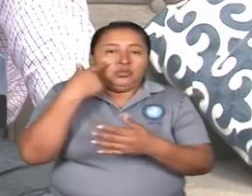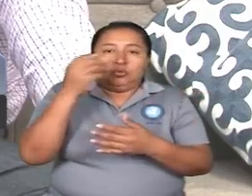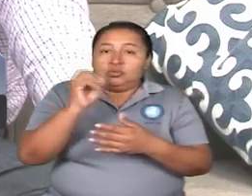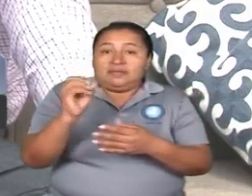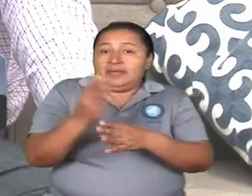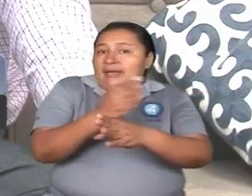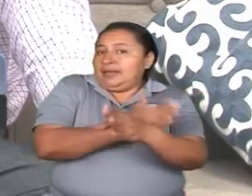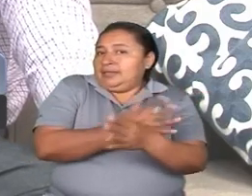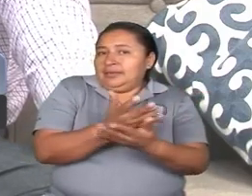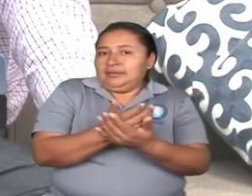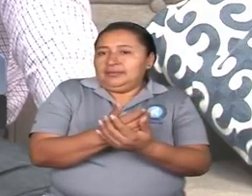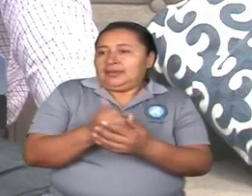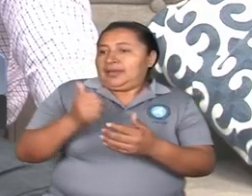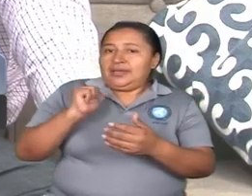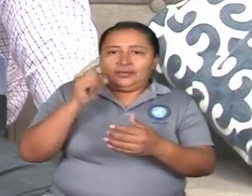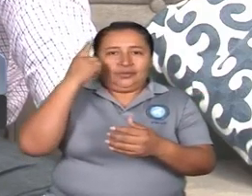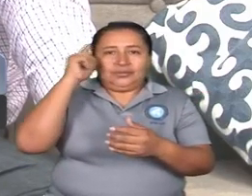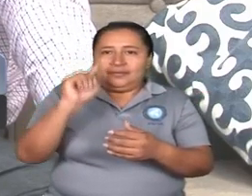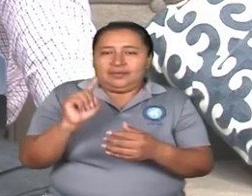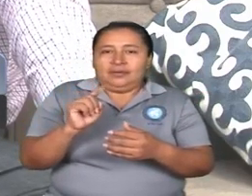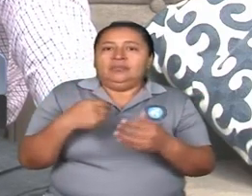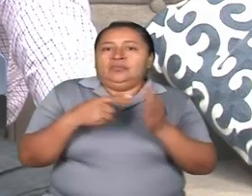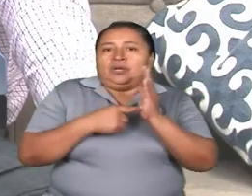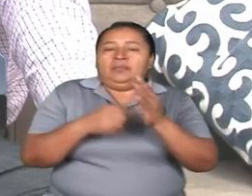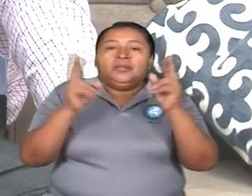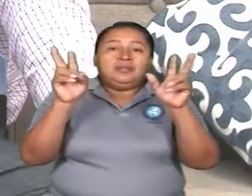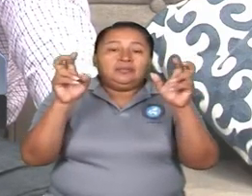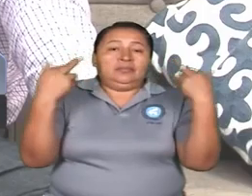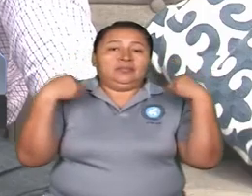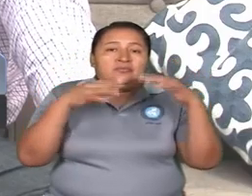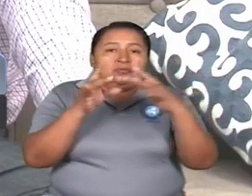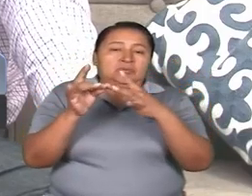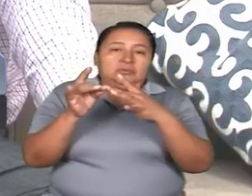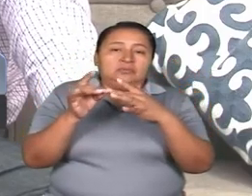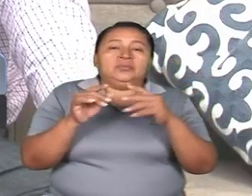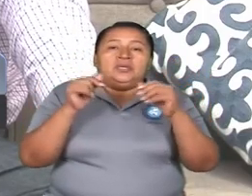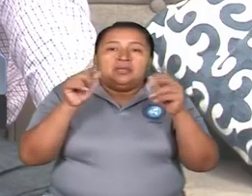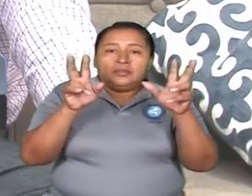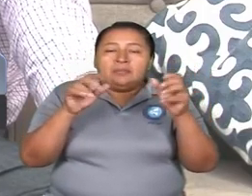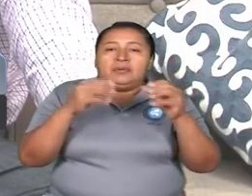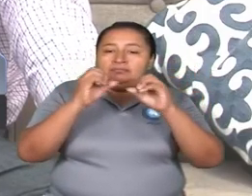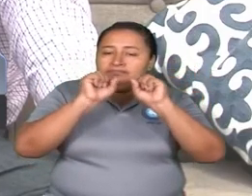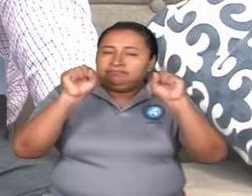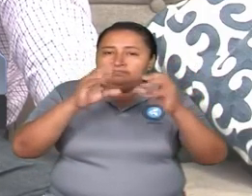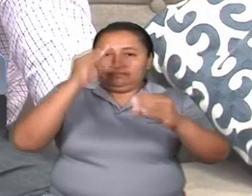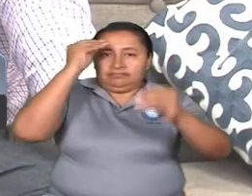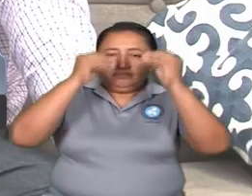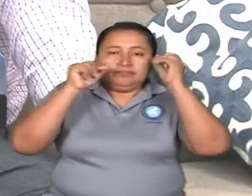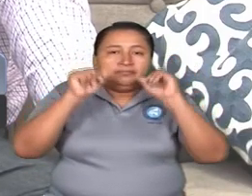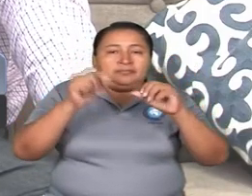anterior. Y entonces, el tema de la profesionalización, el tema de la capacitación, el